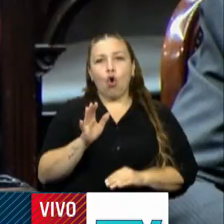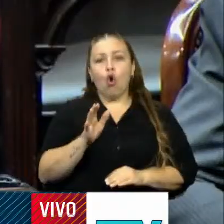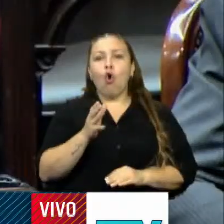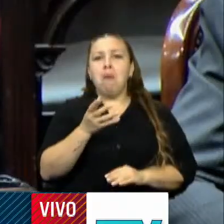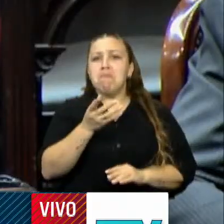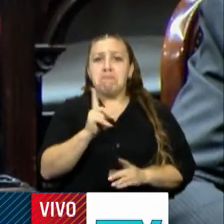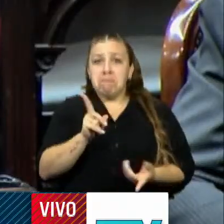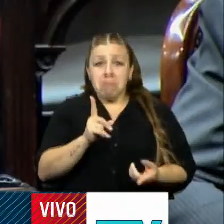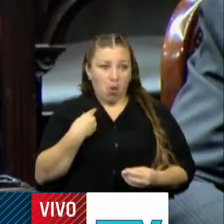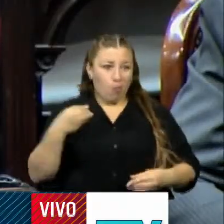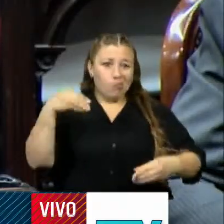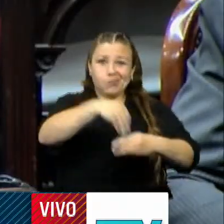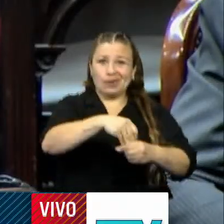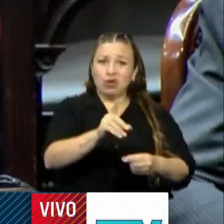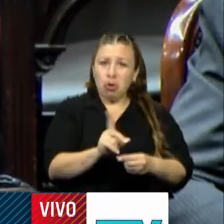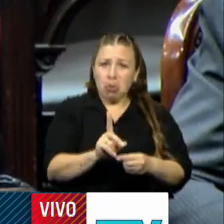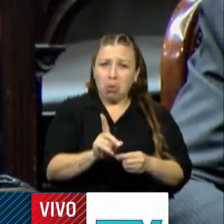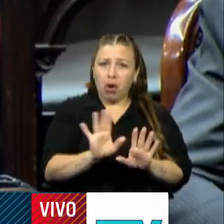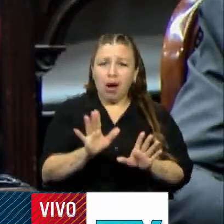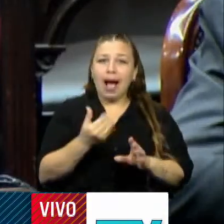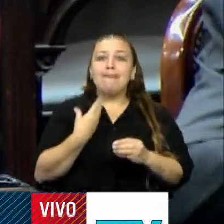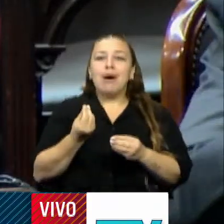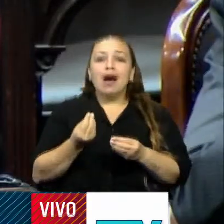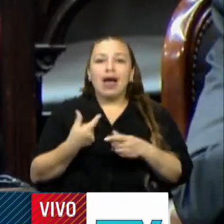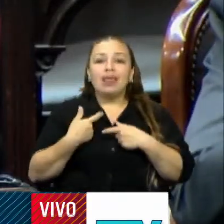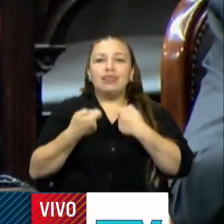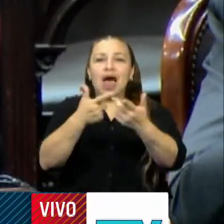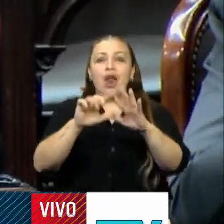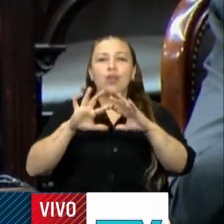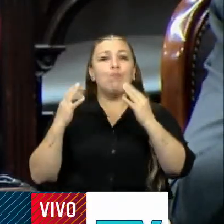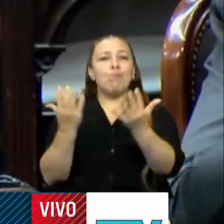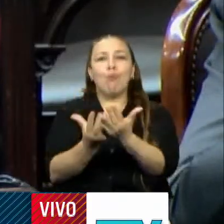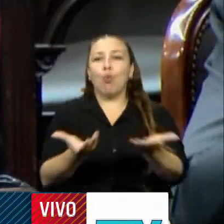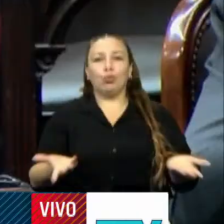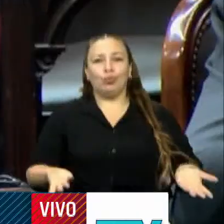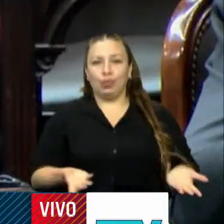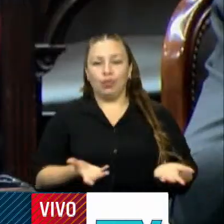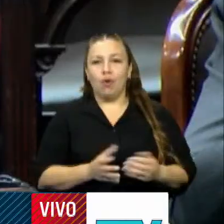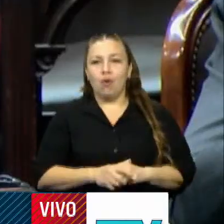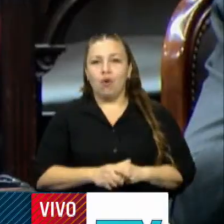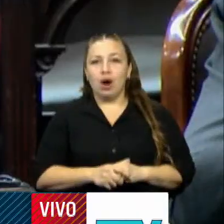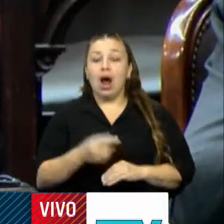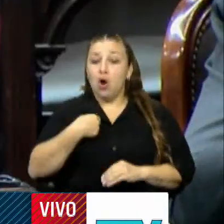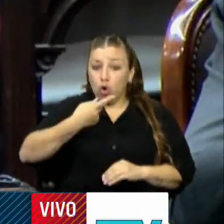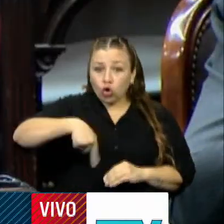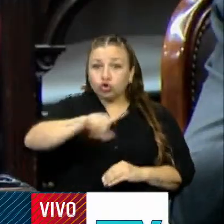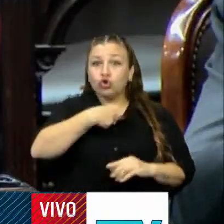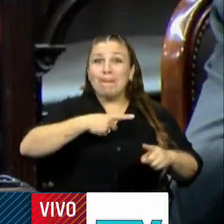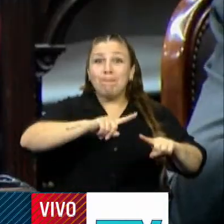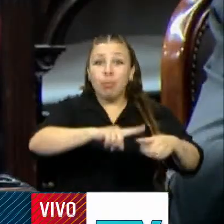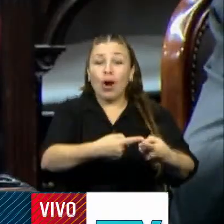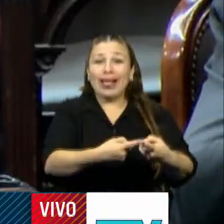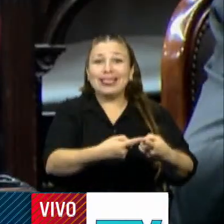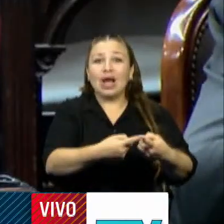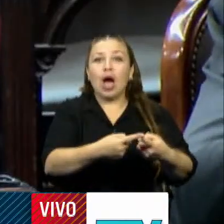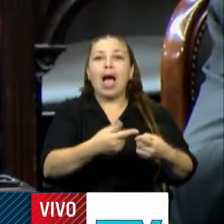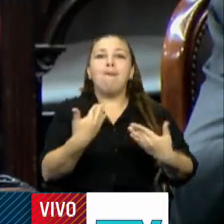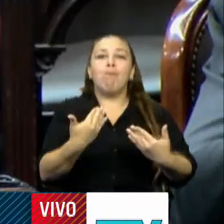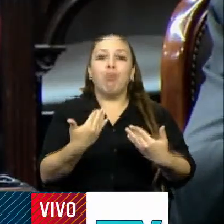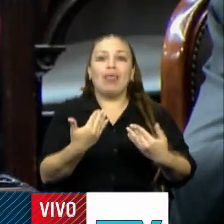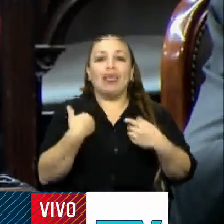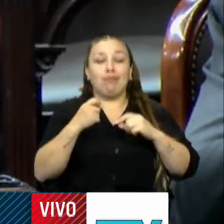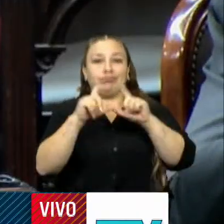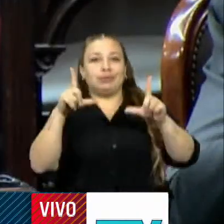de ninguno, por no tomar parte, porque para que ninguno de nosotros, de la política, tal vez termine utilizando